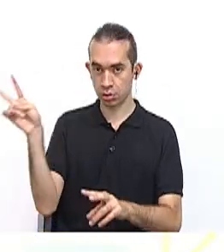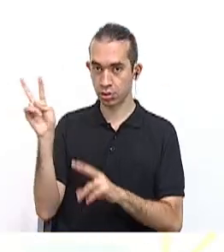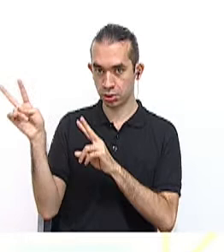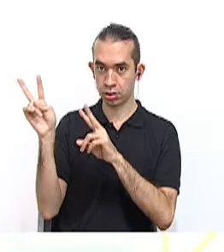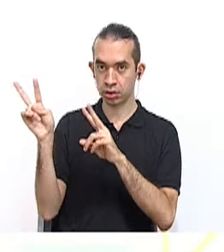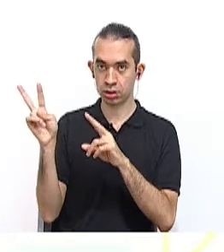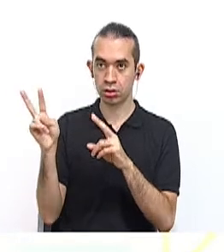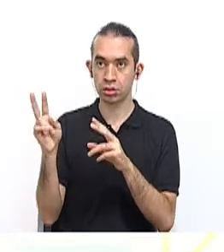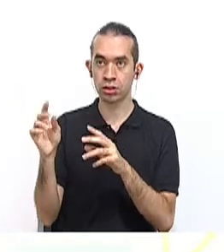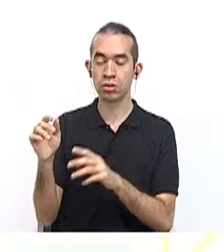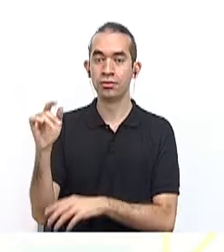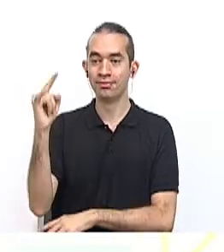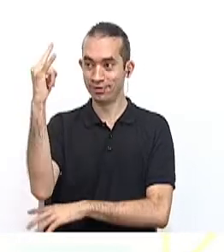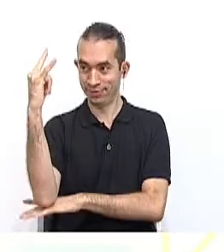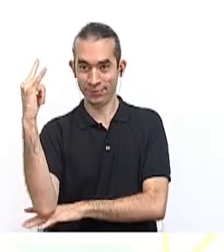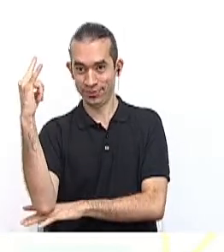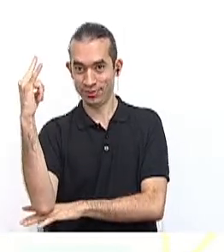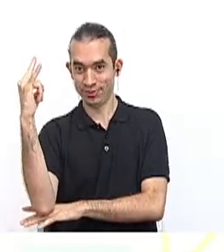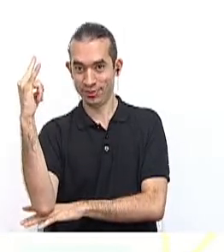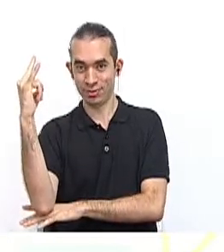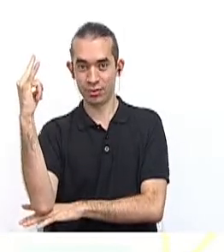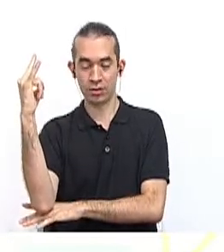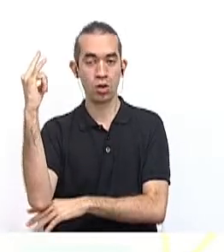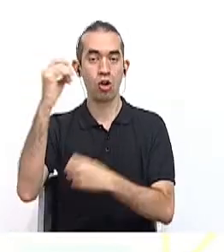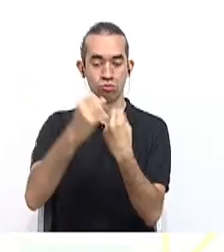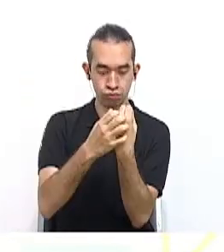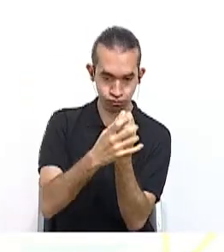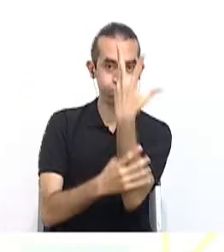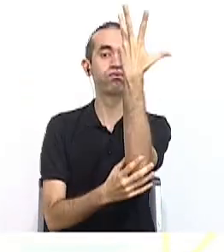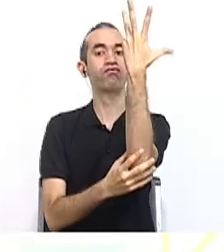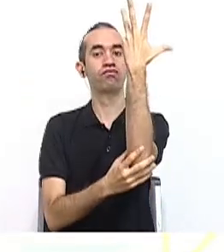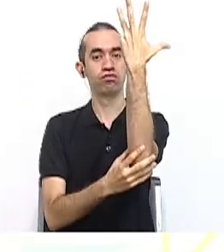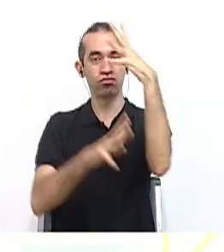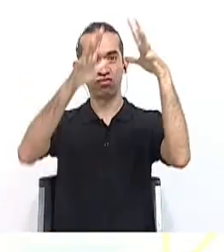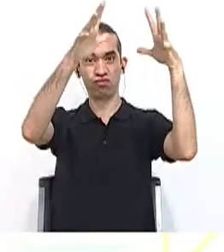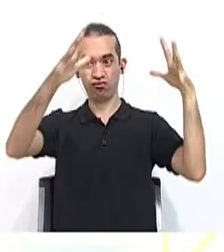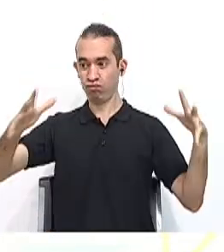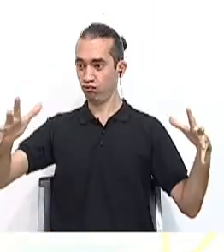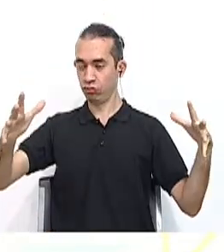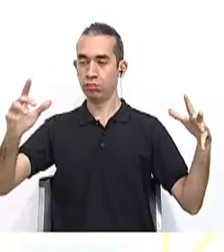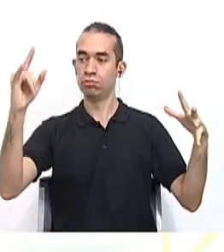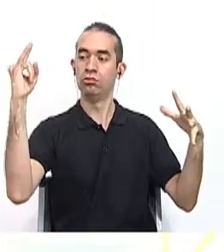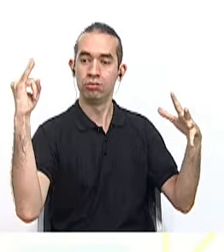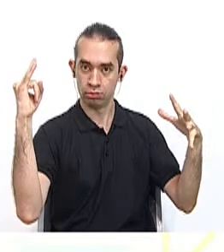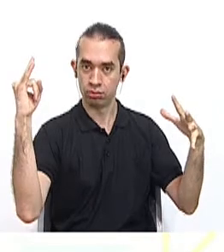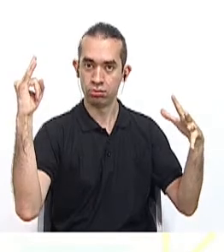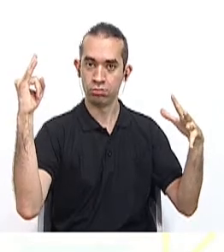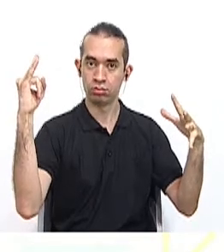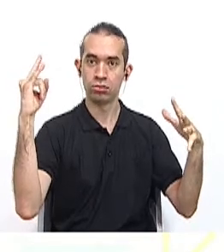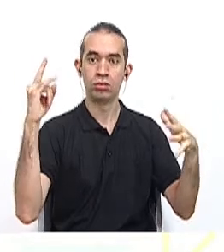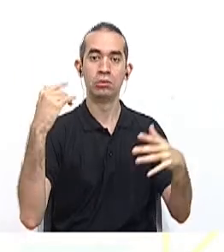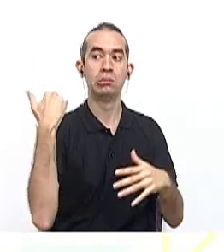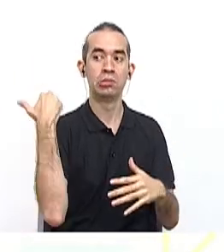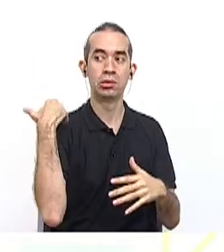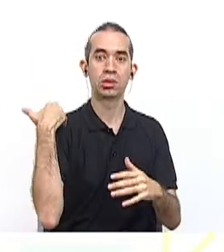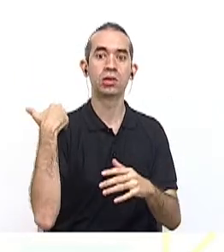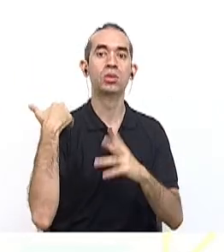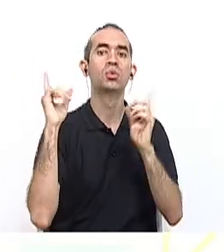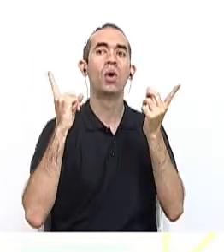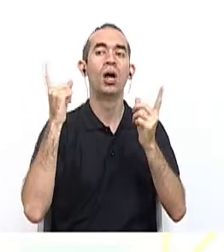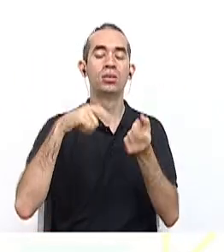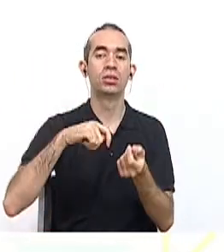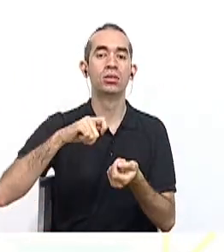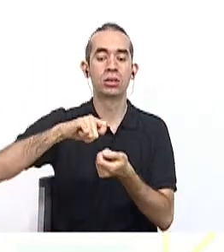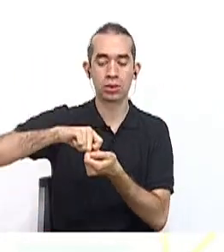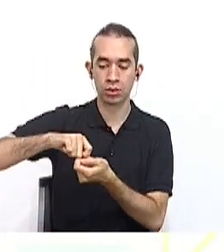Observamos una torre, observamos el volcán y nos piden que averigüemos la